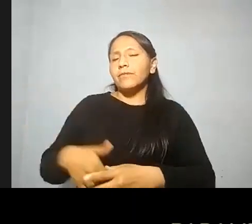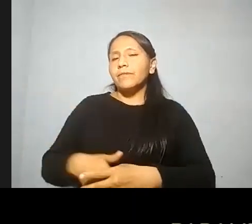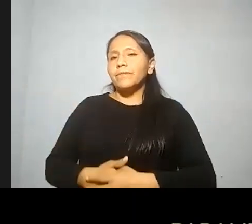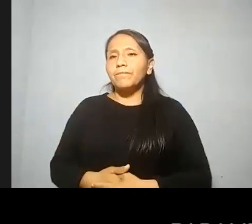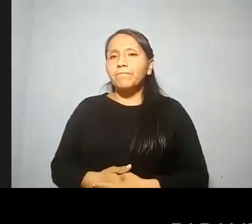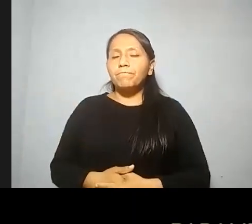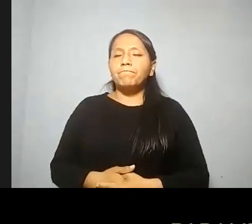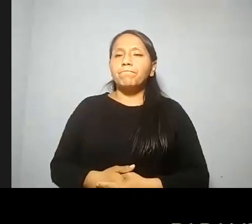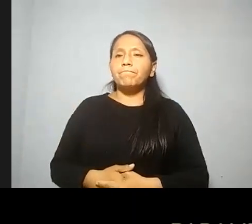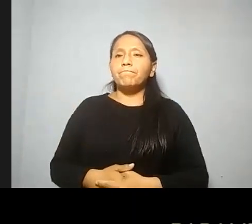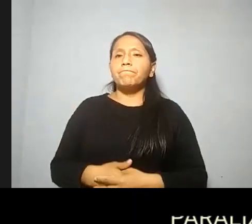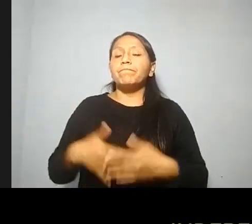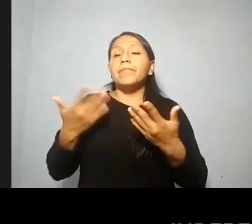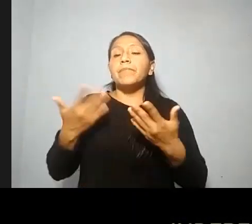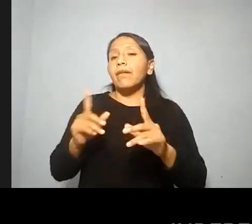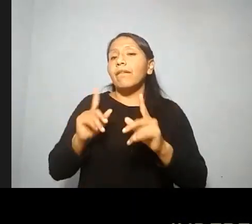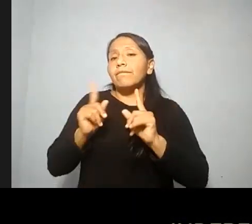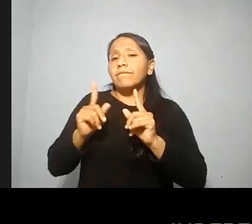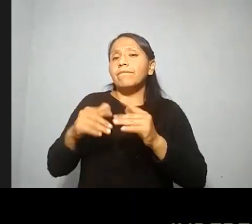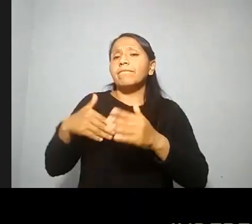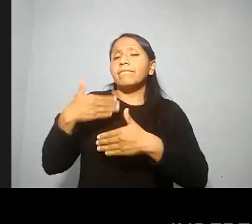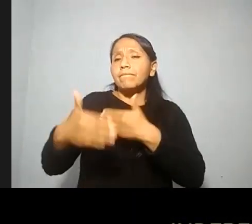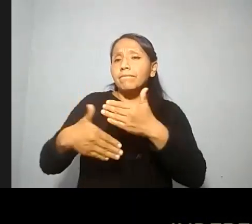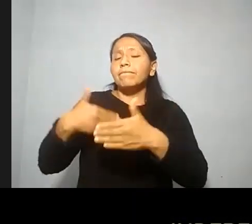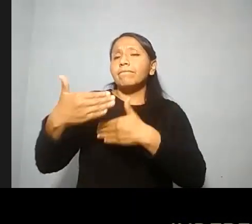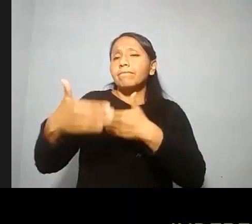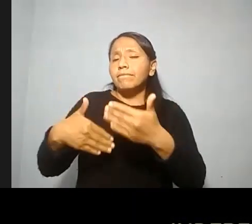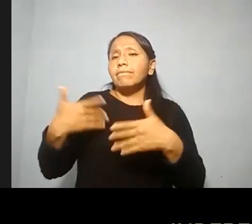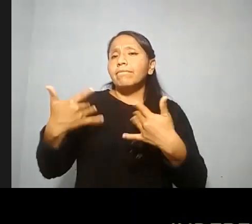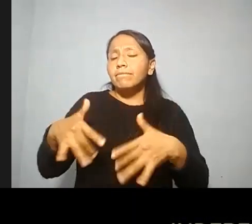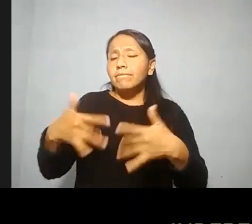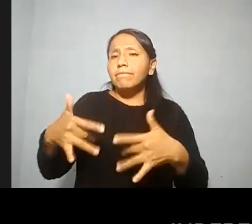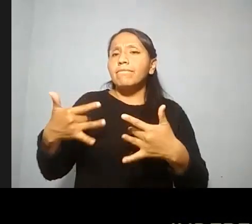Situación que siguió empeorándose más y más.